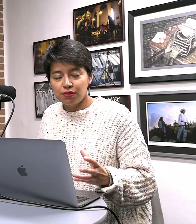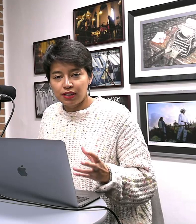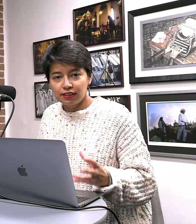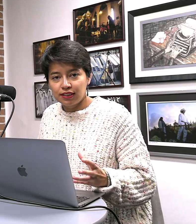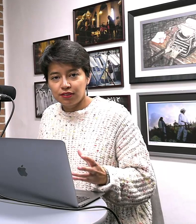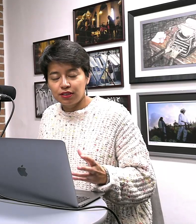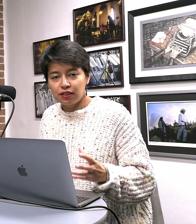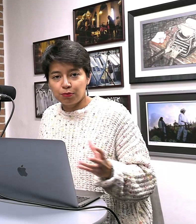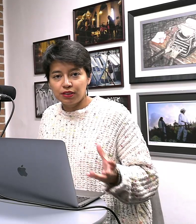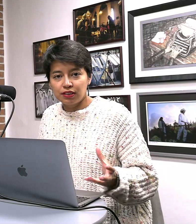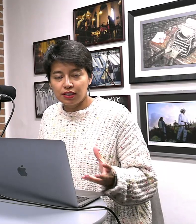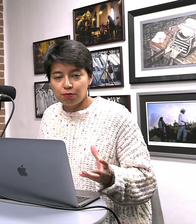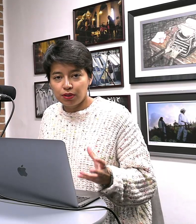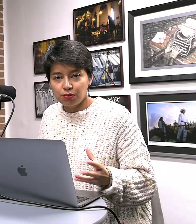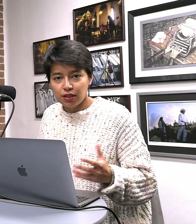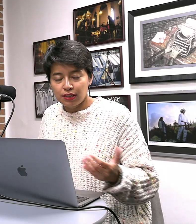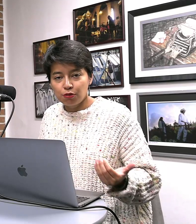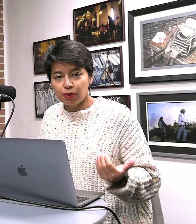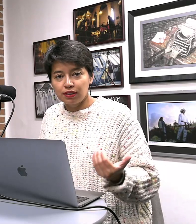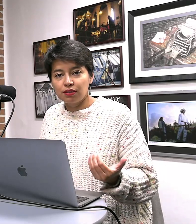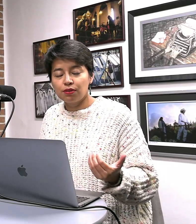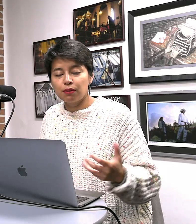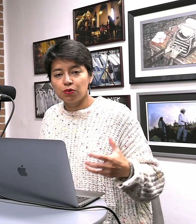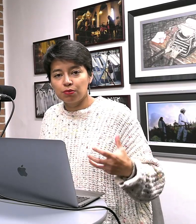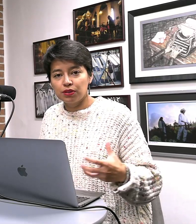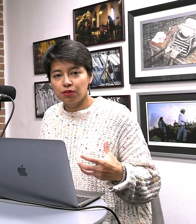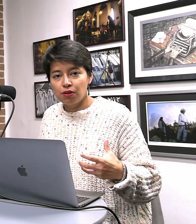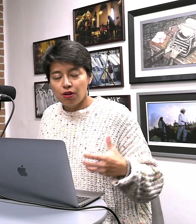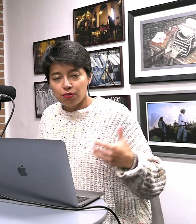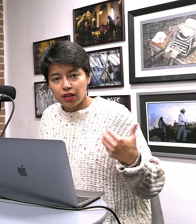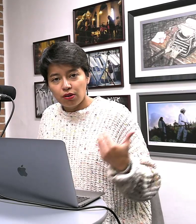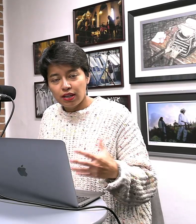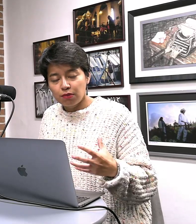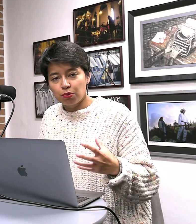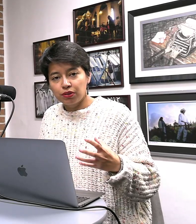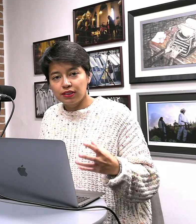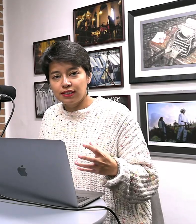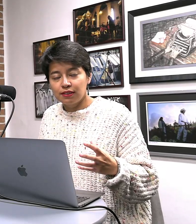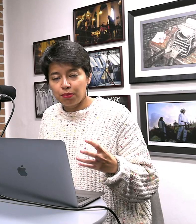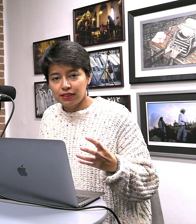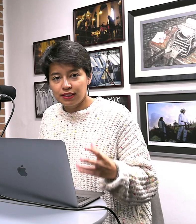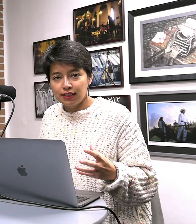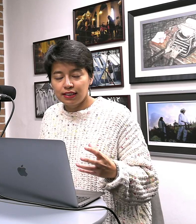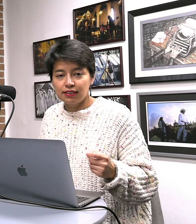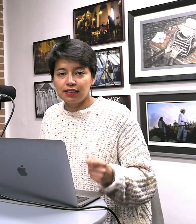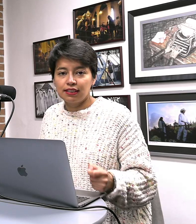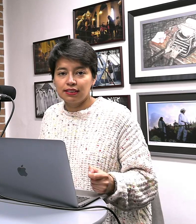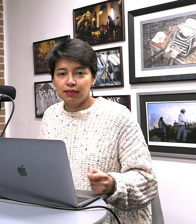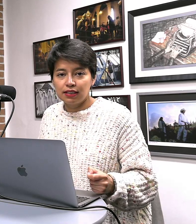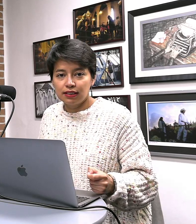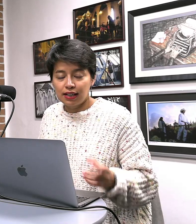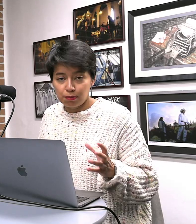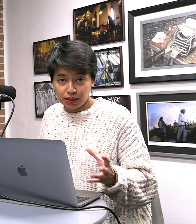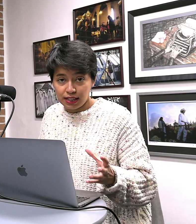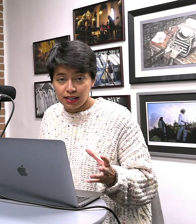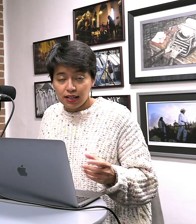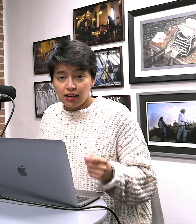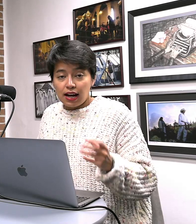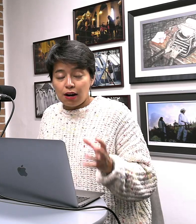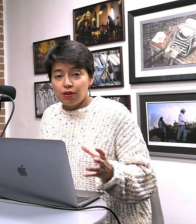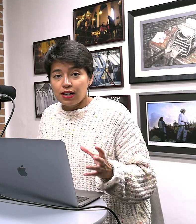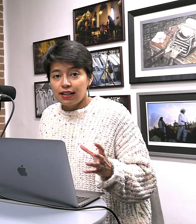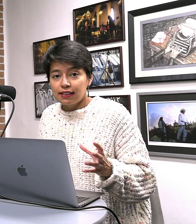a Pedro Castillo, el expresidente de Perú, el año pasado, hemos visto una ola de protestas bastantes en la